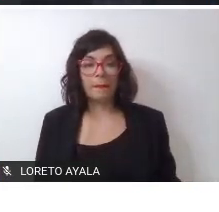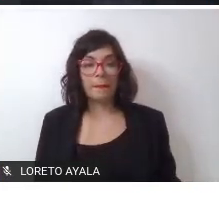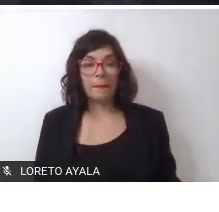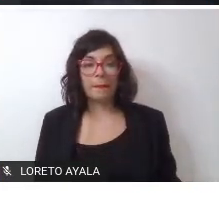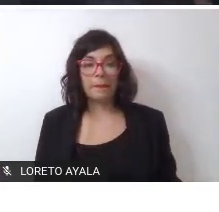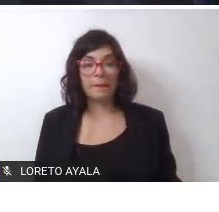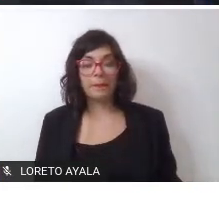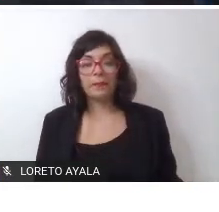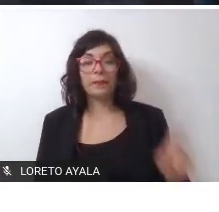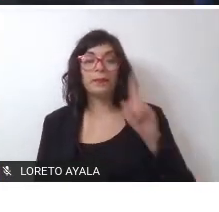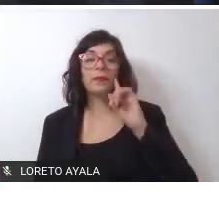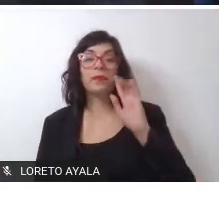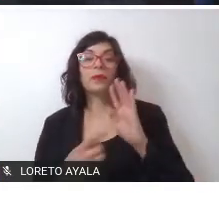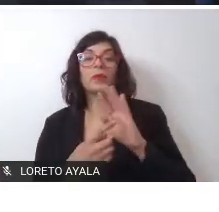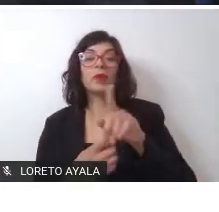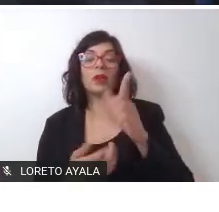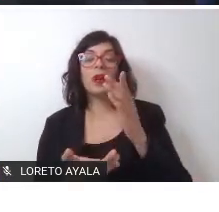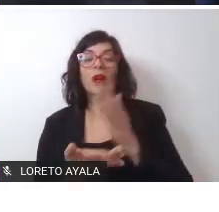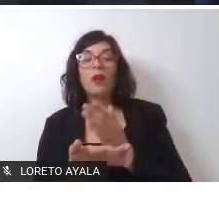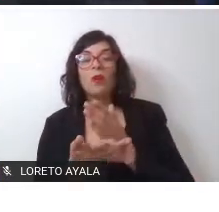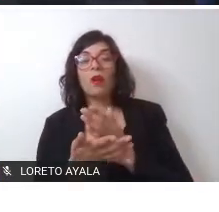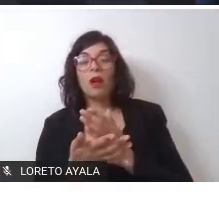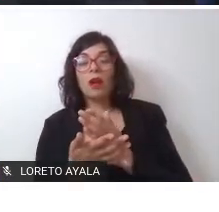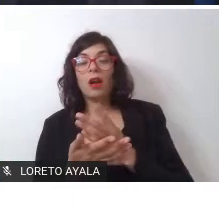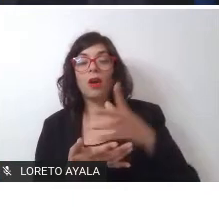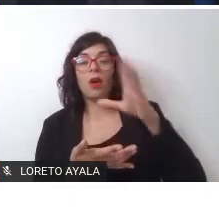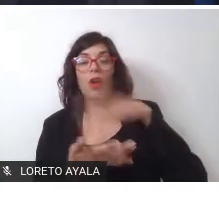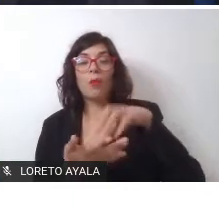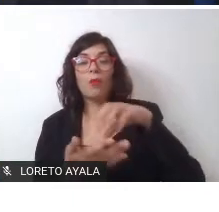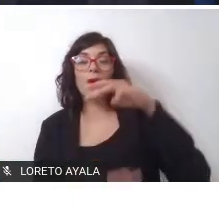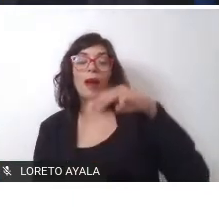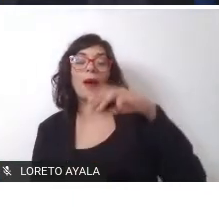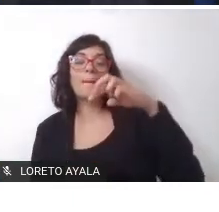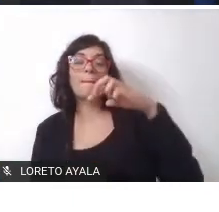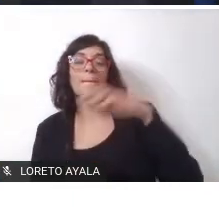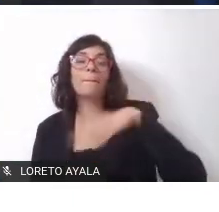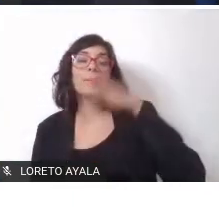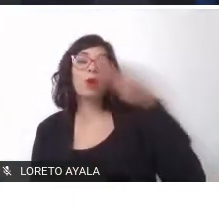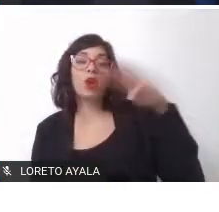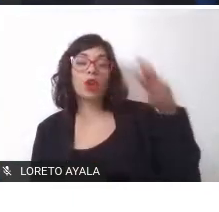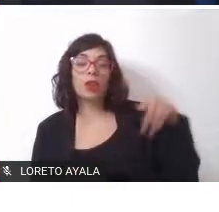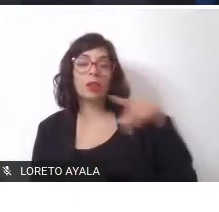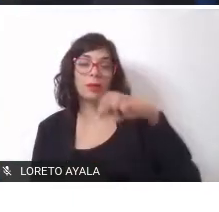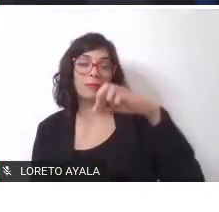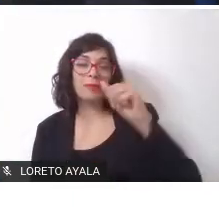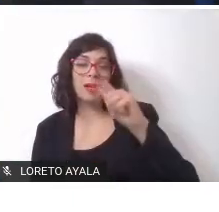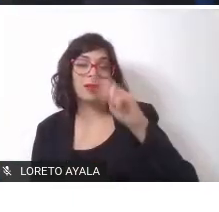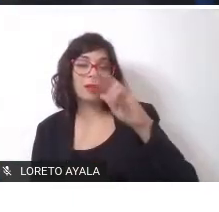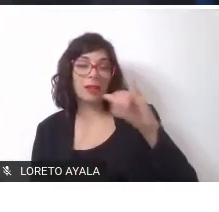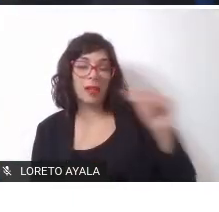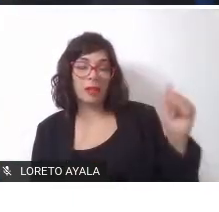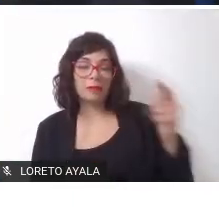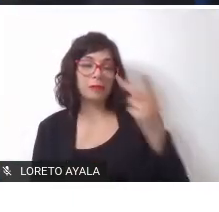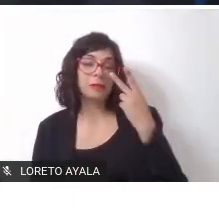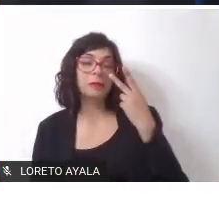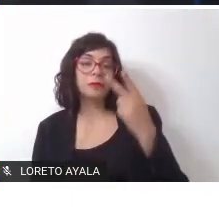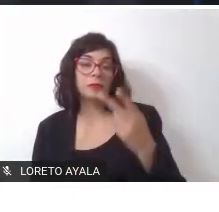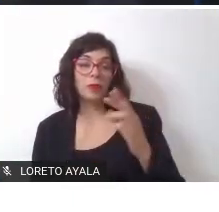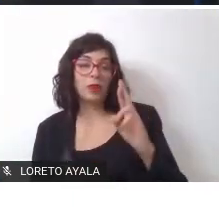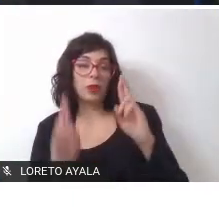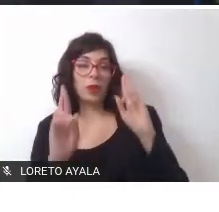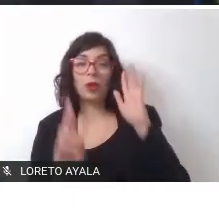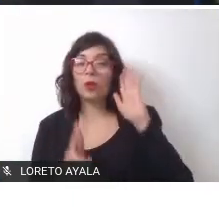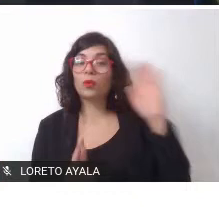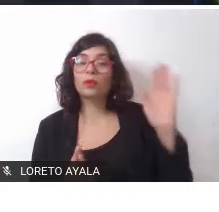es de una escuela de la comuna de Montepatria, del Peralito. Ojalá se